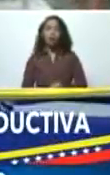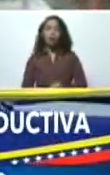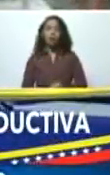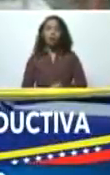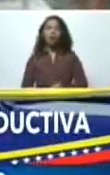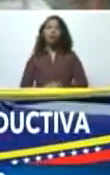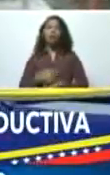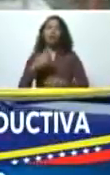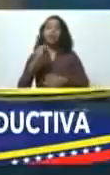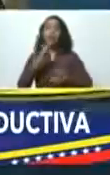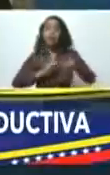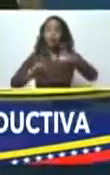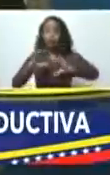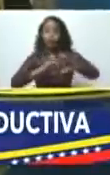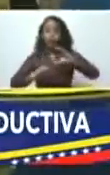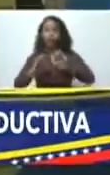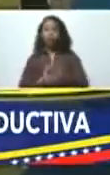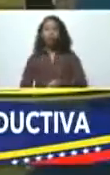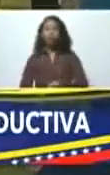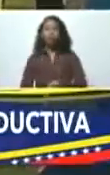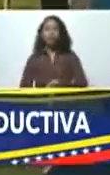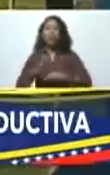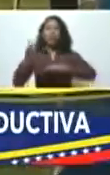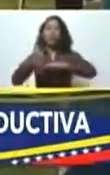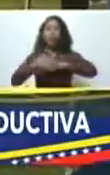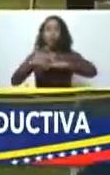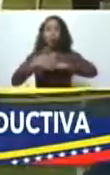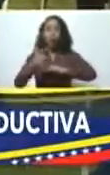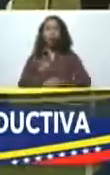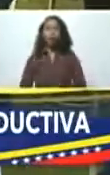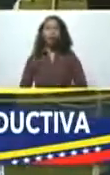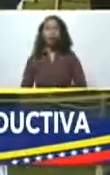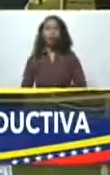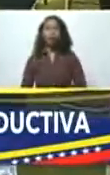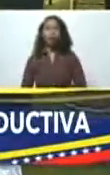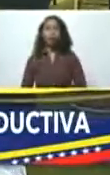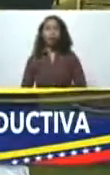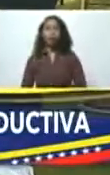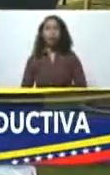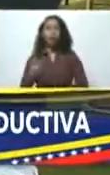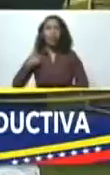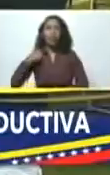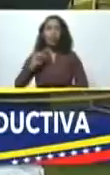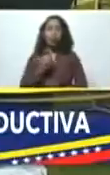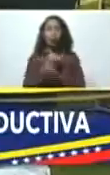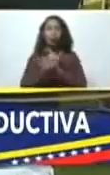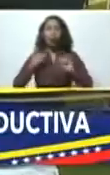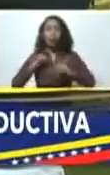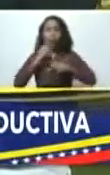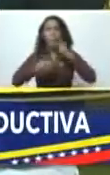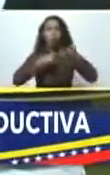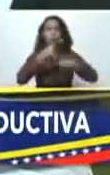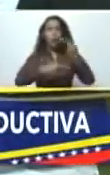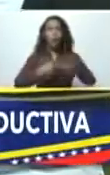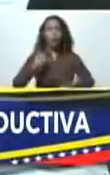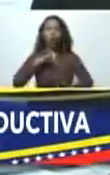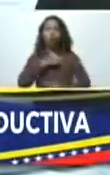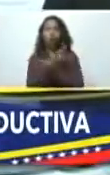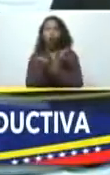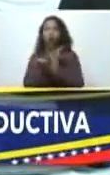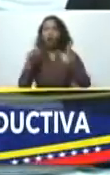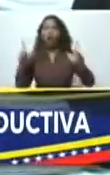es científica, es tecnológica. Tenemos la independencia política, somos